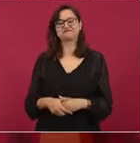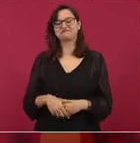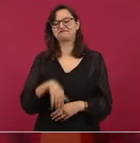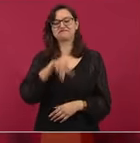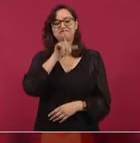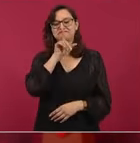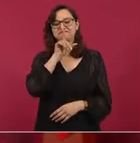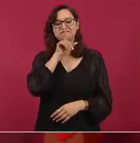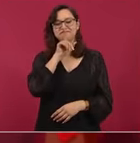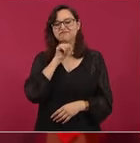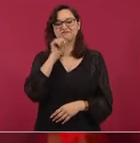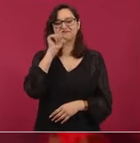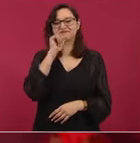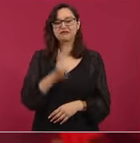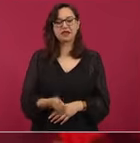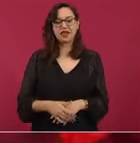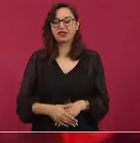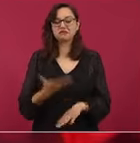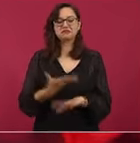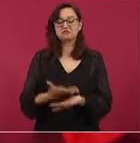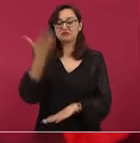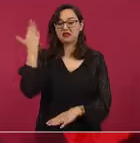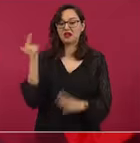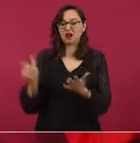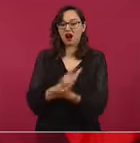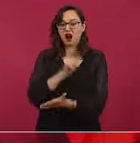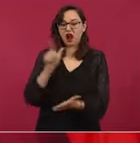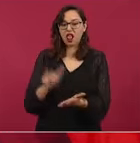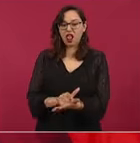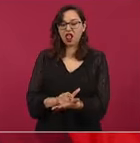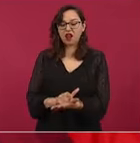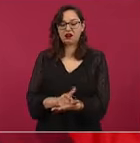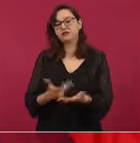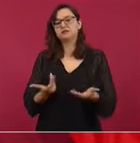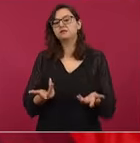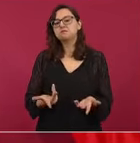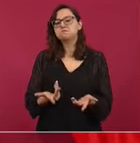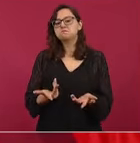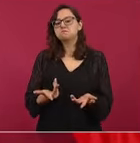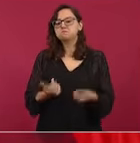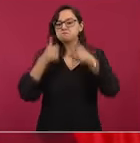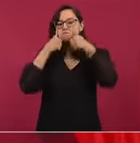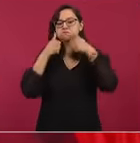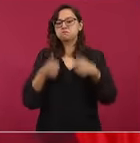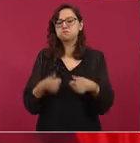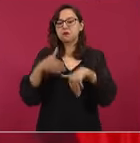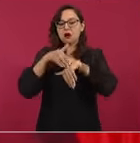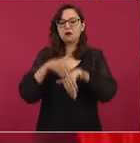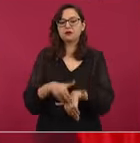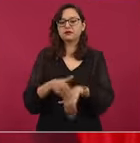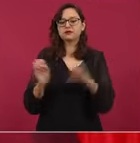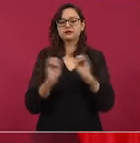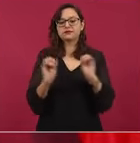Antes era Estado de Chueco, no Estado de Derecho.